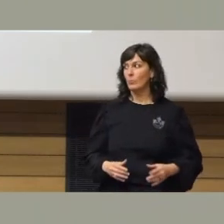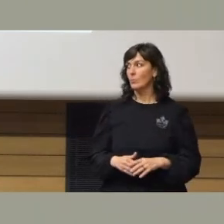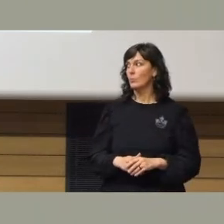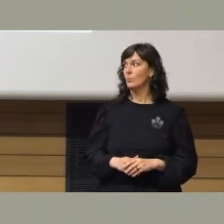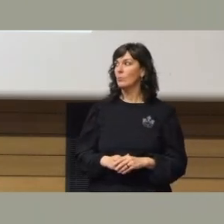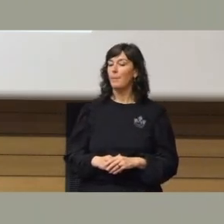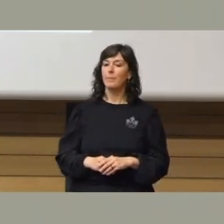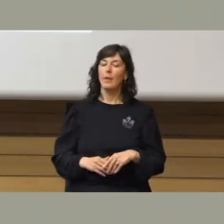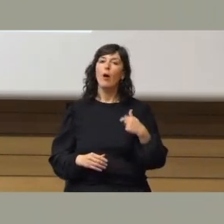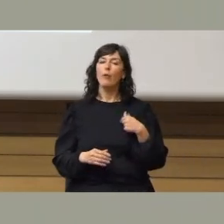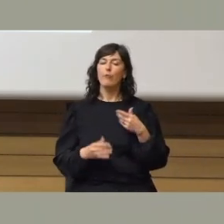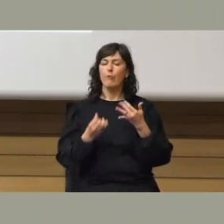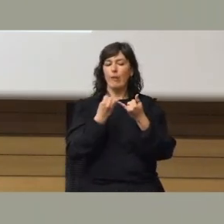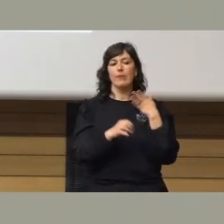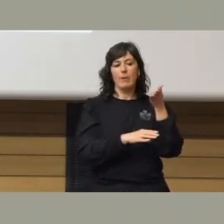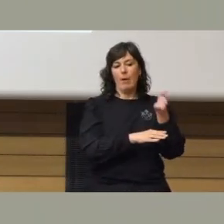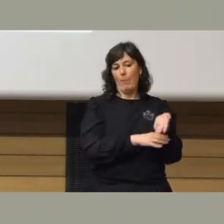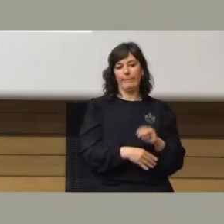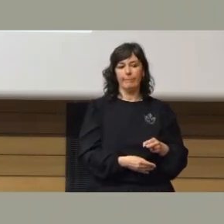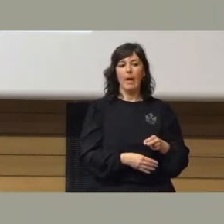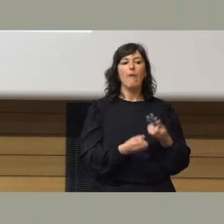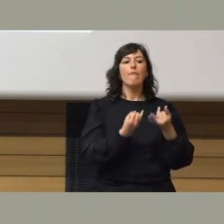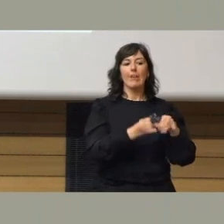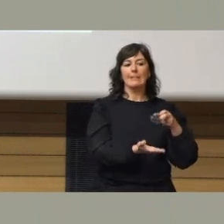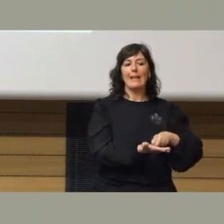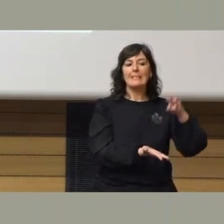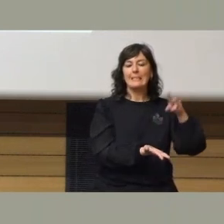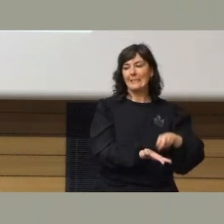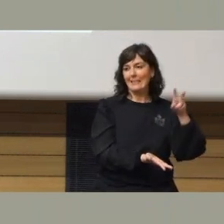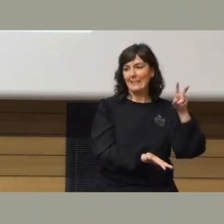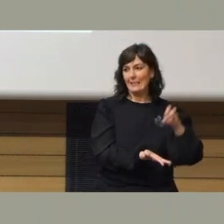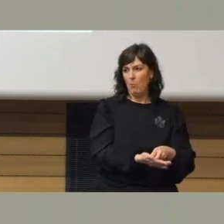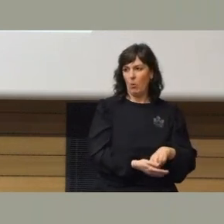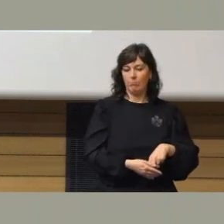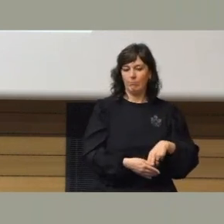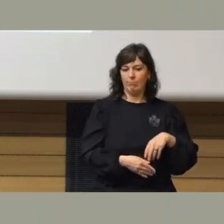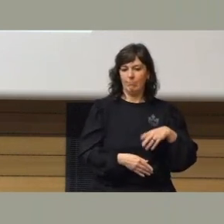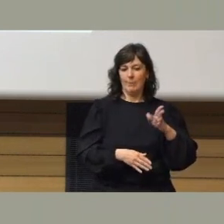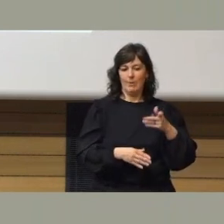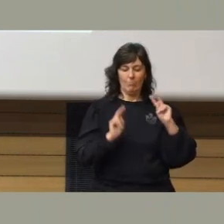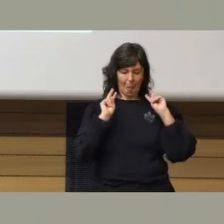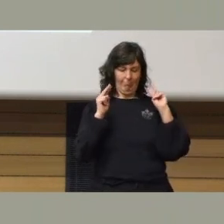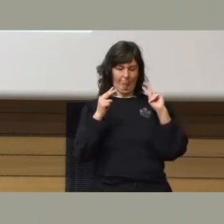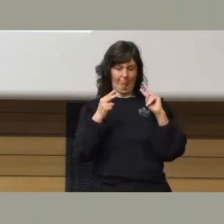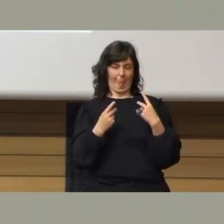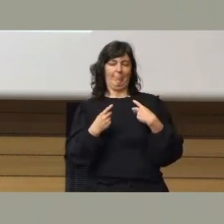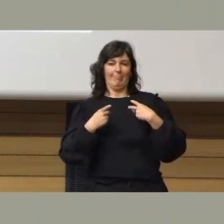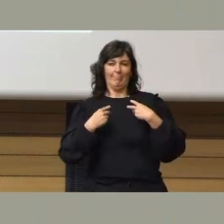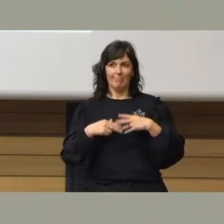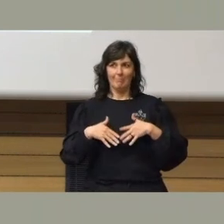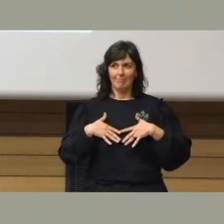Yo he ido a una fiesta del sapo con un chamán. ¿Me he encontrado a mí mismo? ¿Eso es